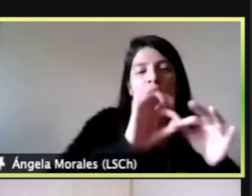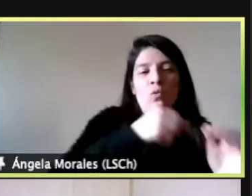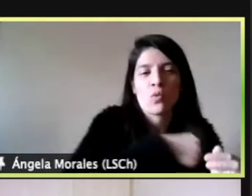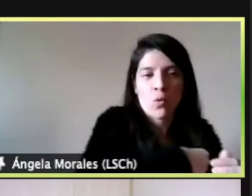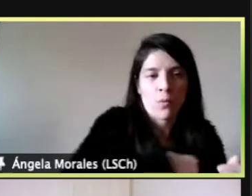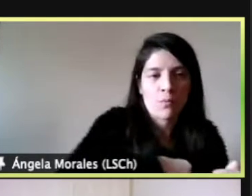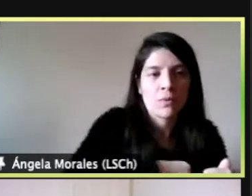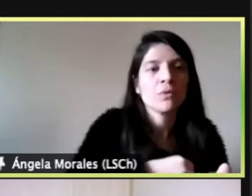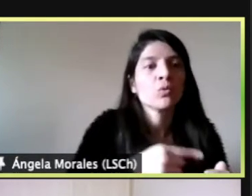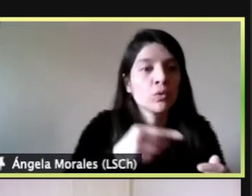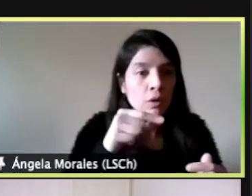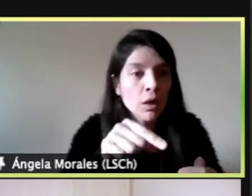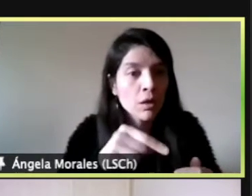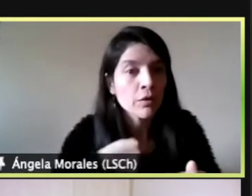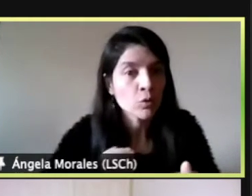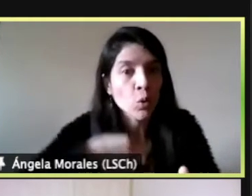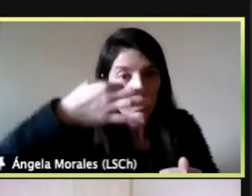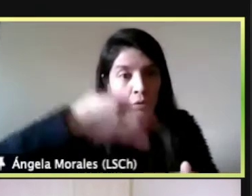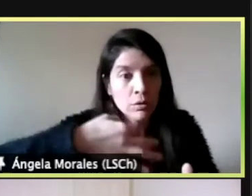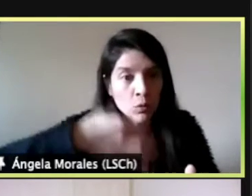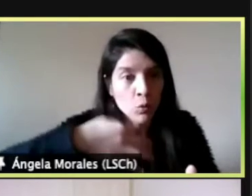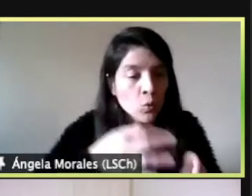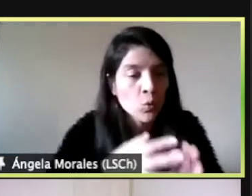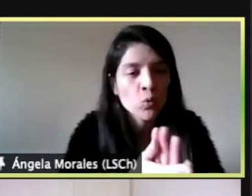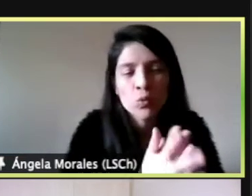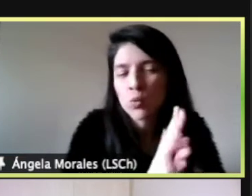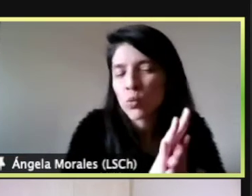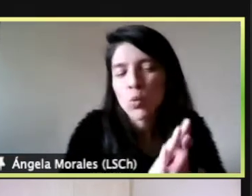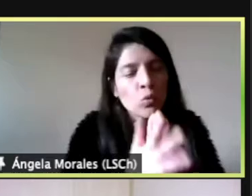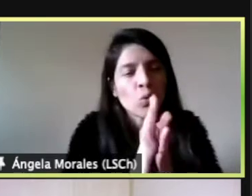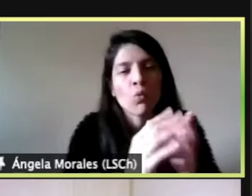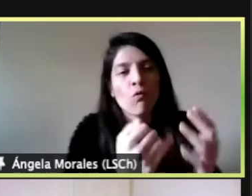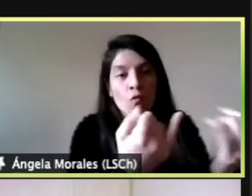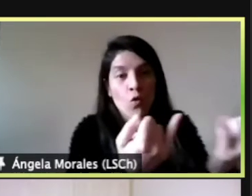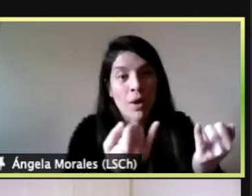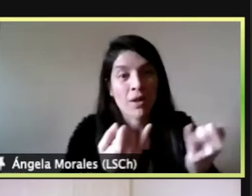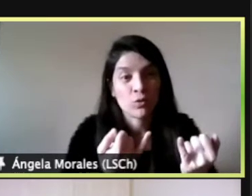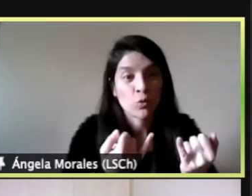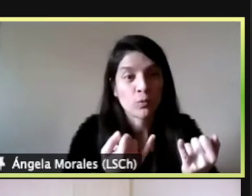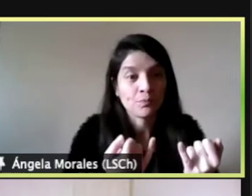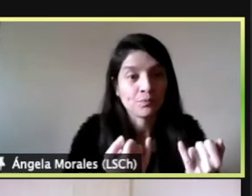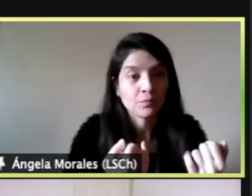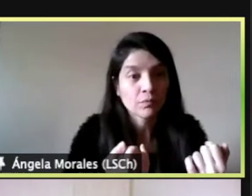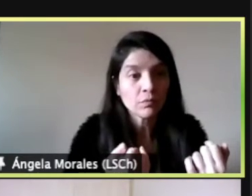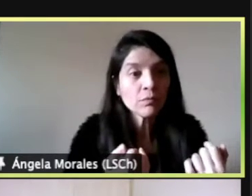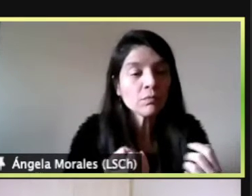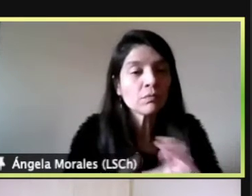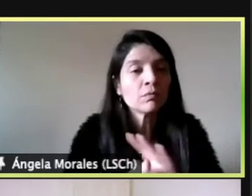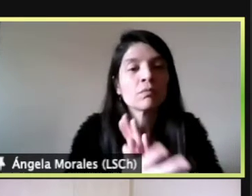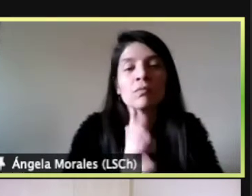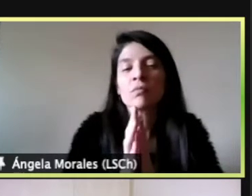que toda la información que yo le pida va a existir sí o sí dentro de